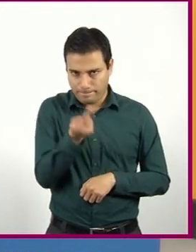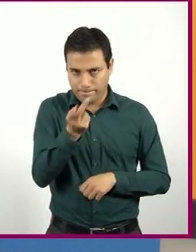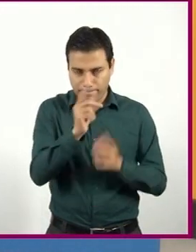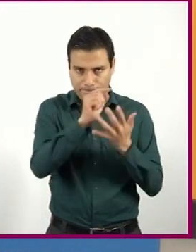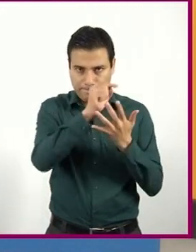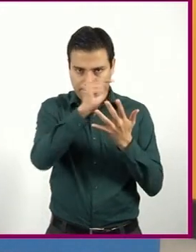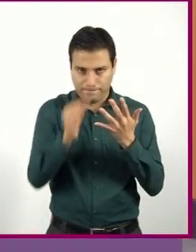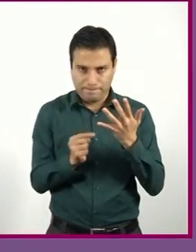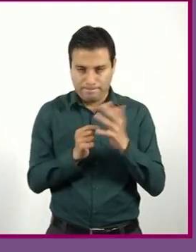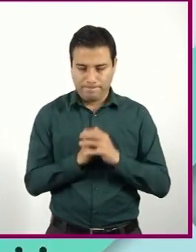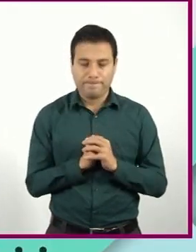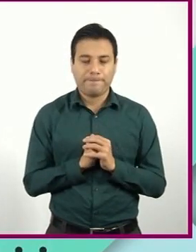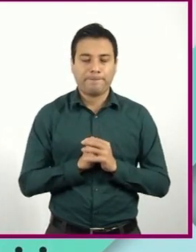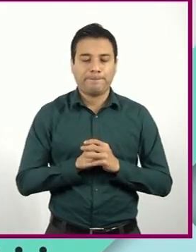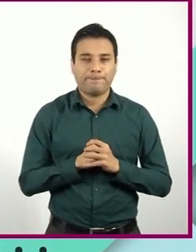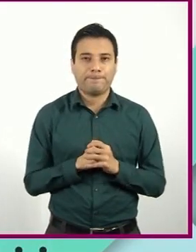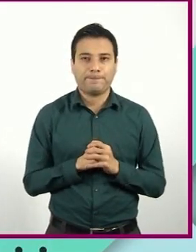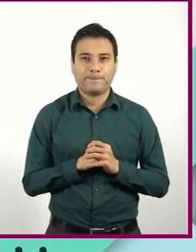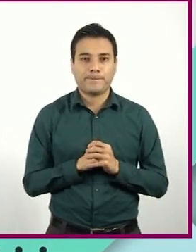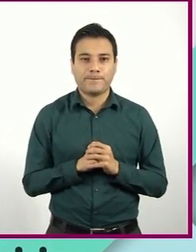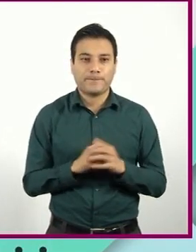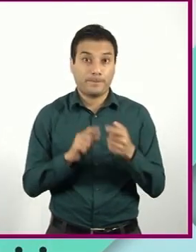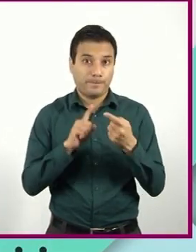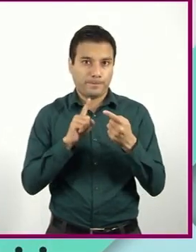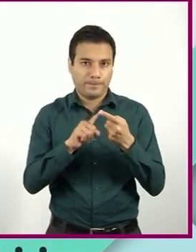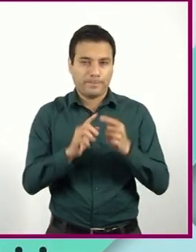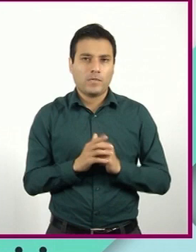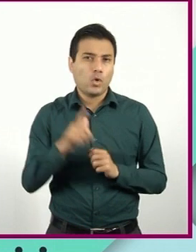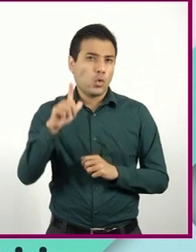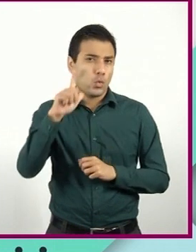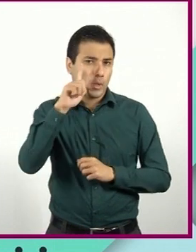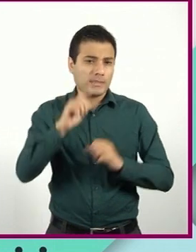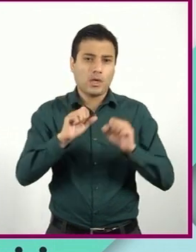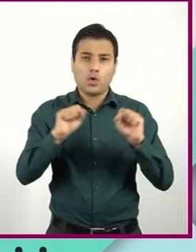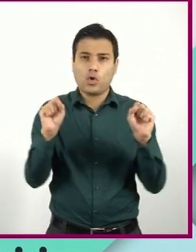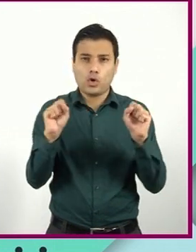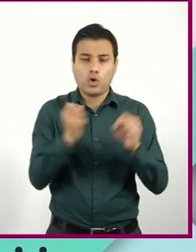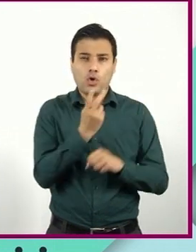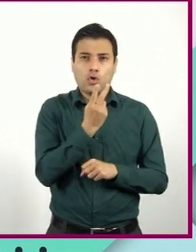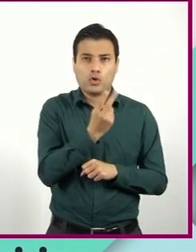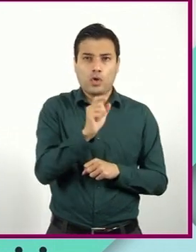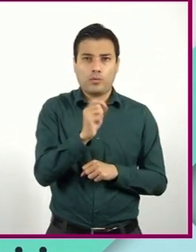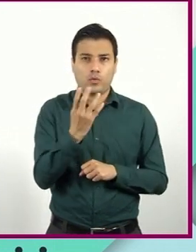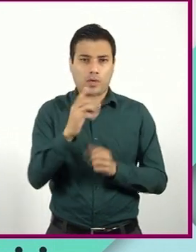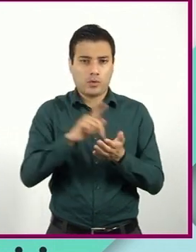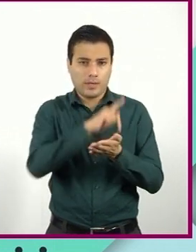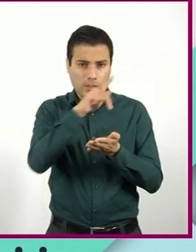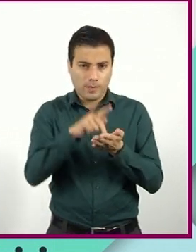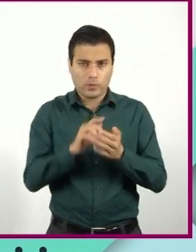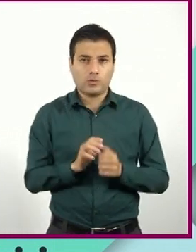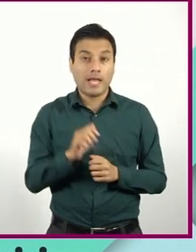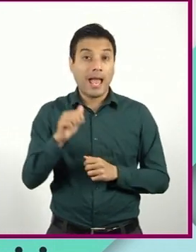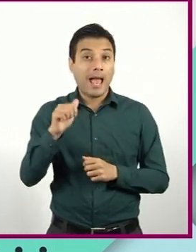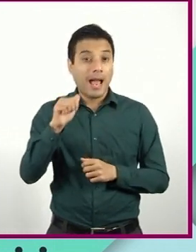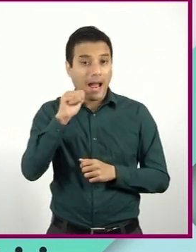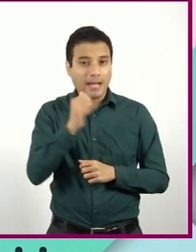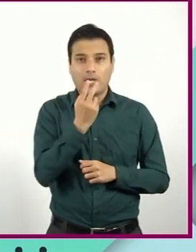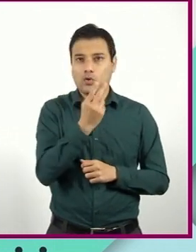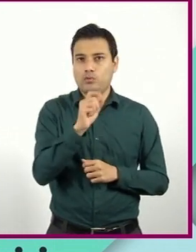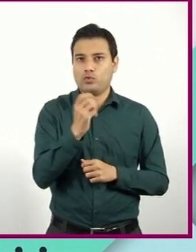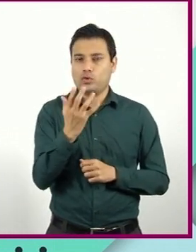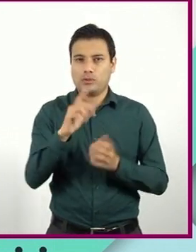la actividad. 1. Luis corrió 2.4 kilómetros y Ana